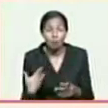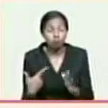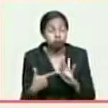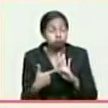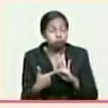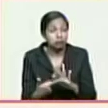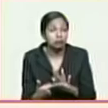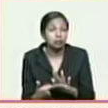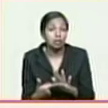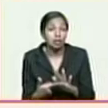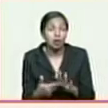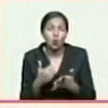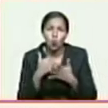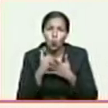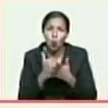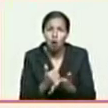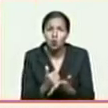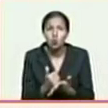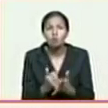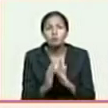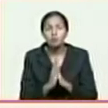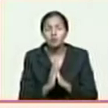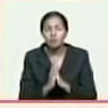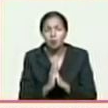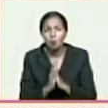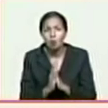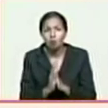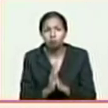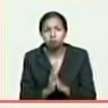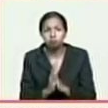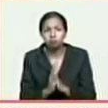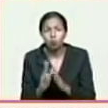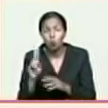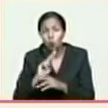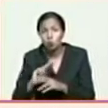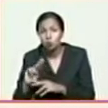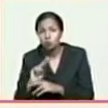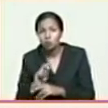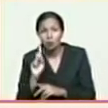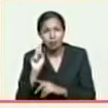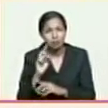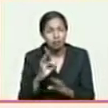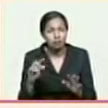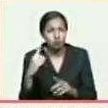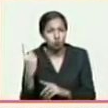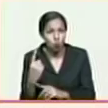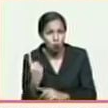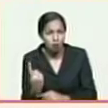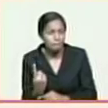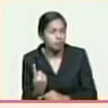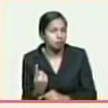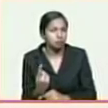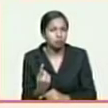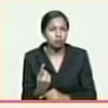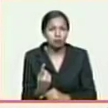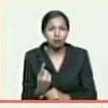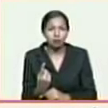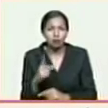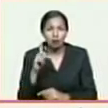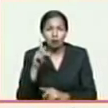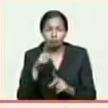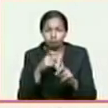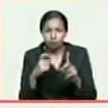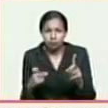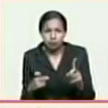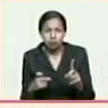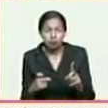a que nos ayuden y se ayuden ahorrando, tratando de que no dejar los electrodomésticos enchufados